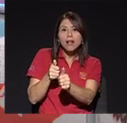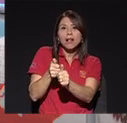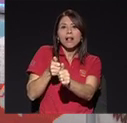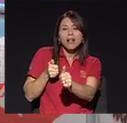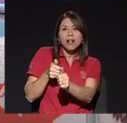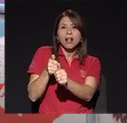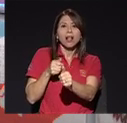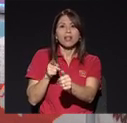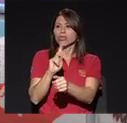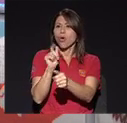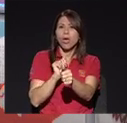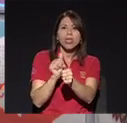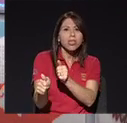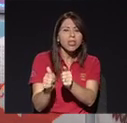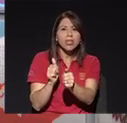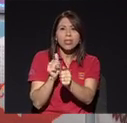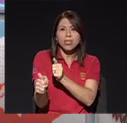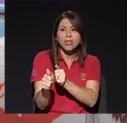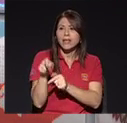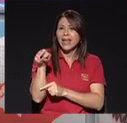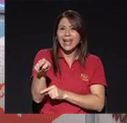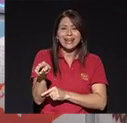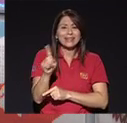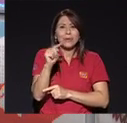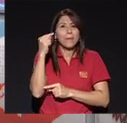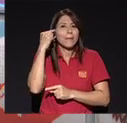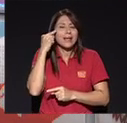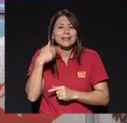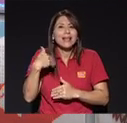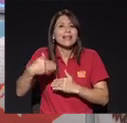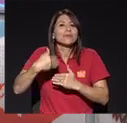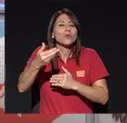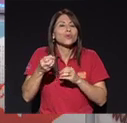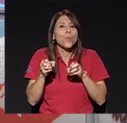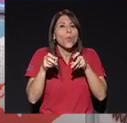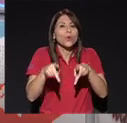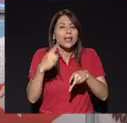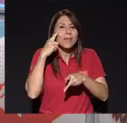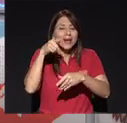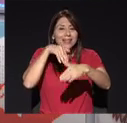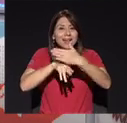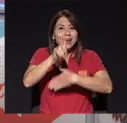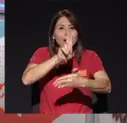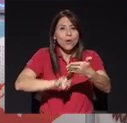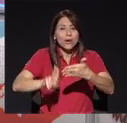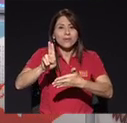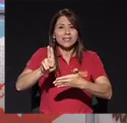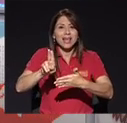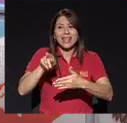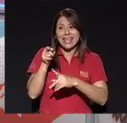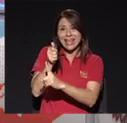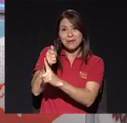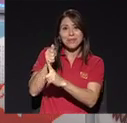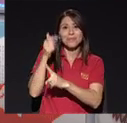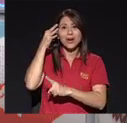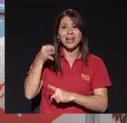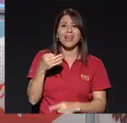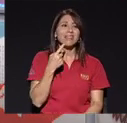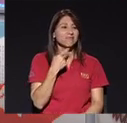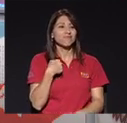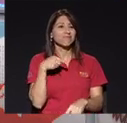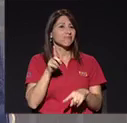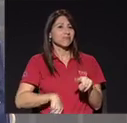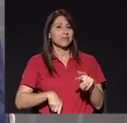9º año, ni siquiera valora la posibilidad de entrar a una universidad. ¿Por qué? Y se la cree, no tengo capacidad. No es que no